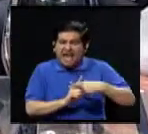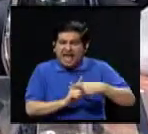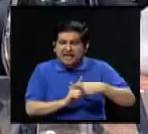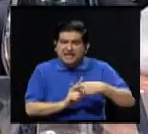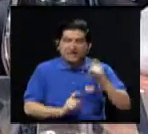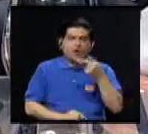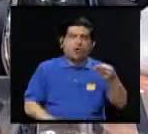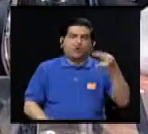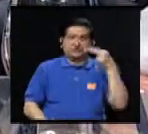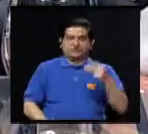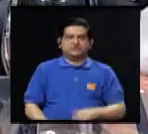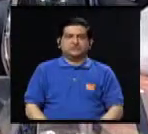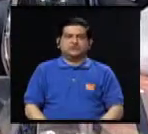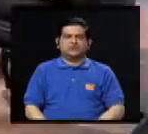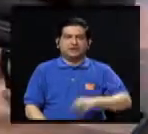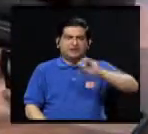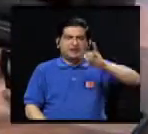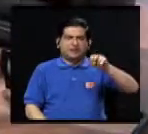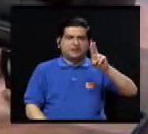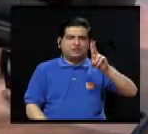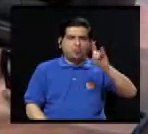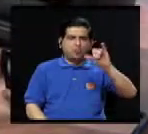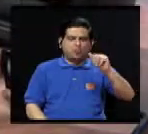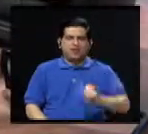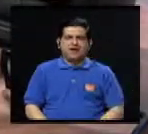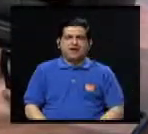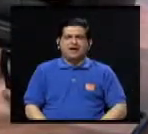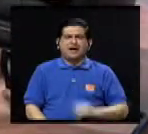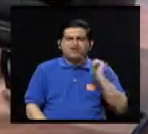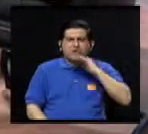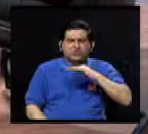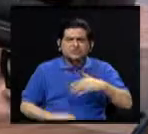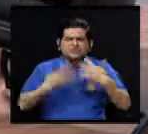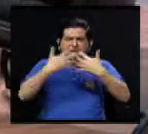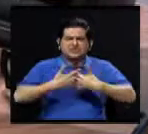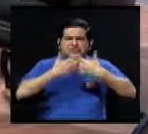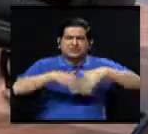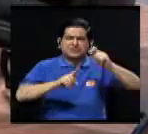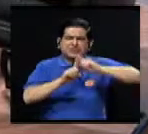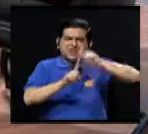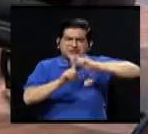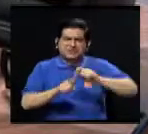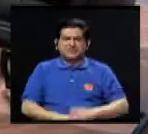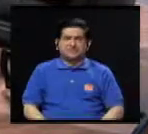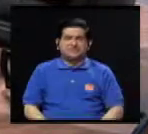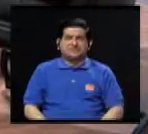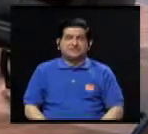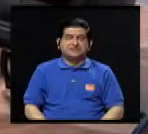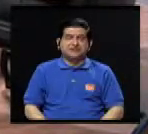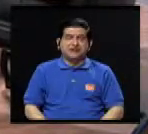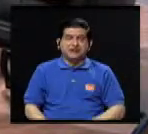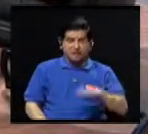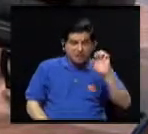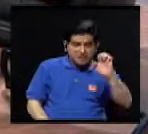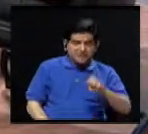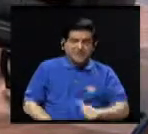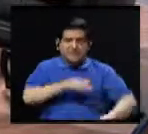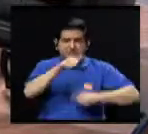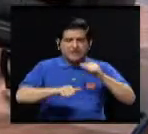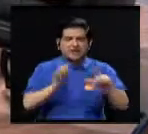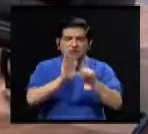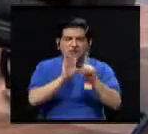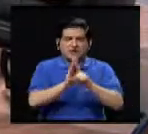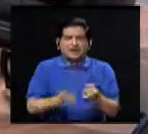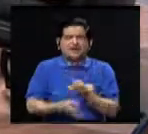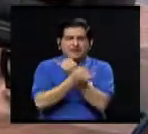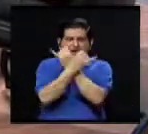la otra historia de Doña Julia, la contaminación de las bananeras, con Esperanza la lucha en favor de la ley de